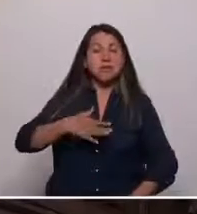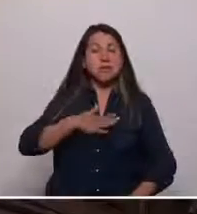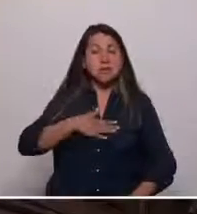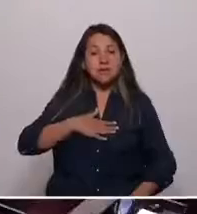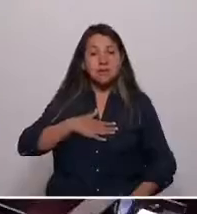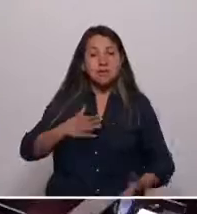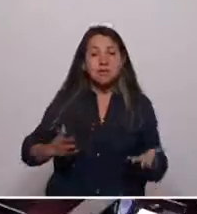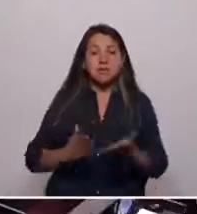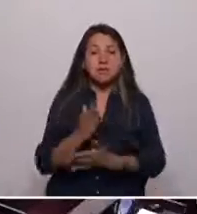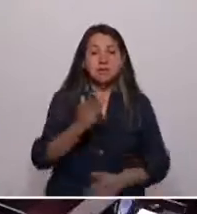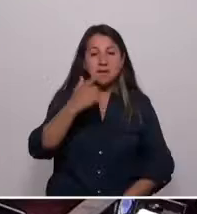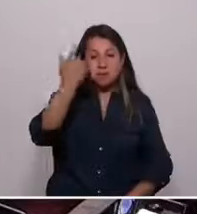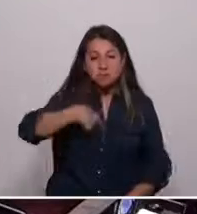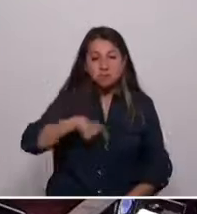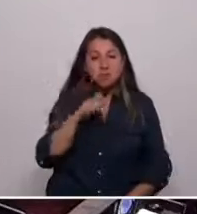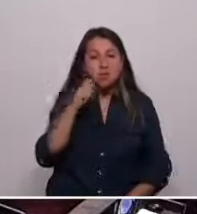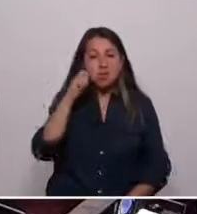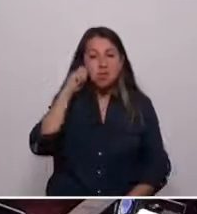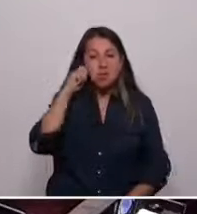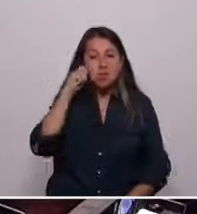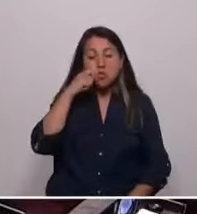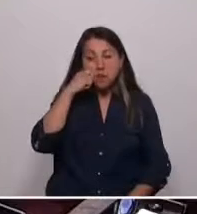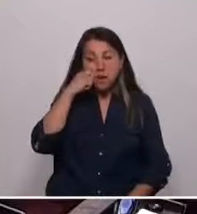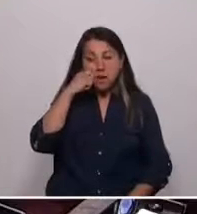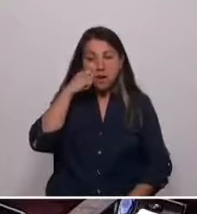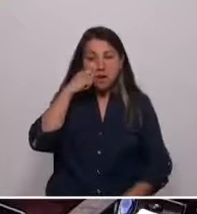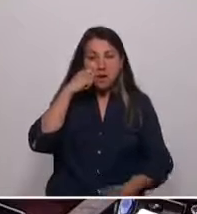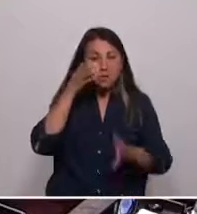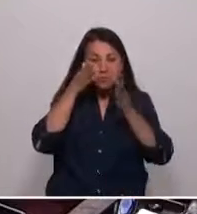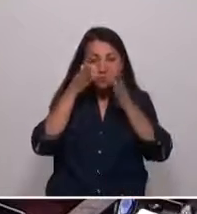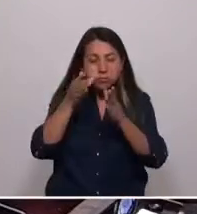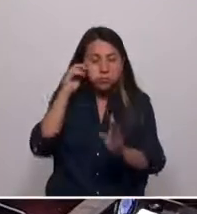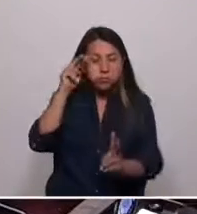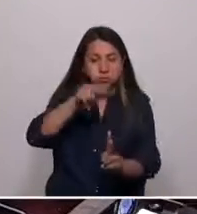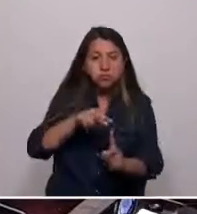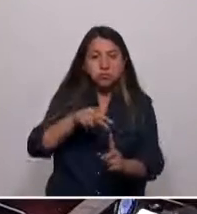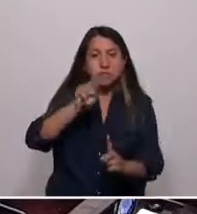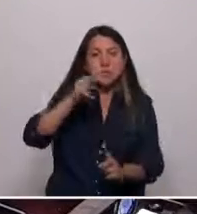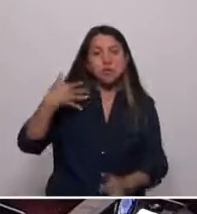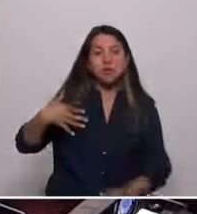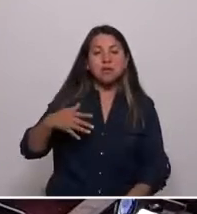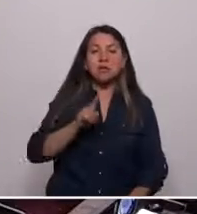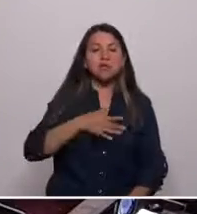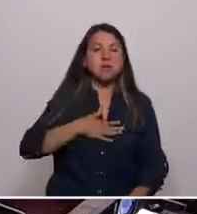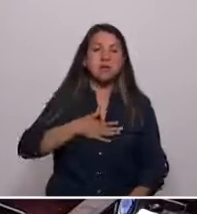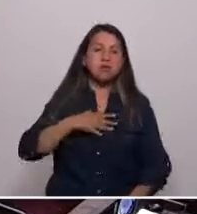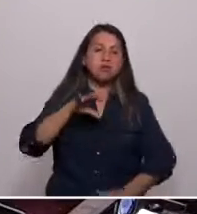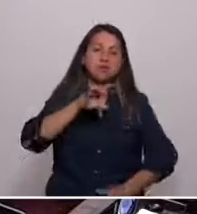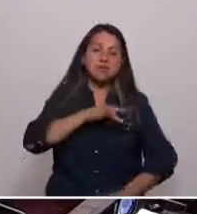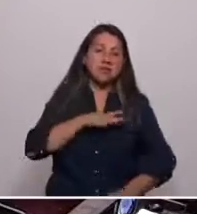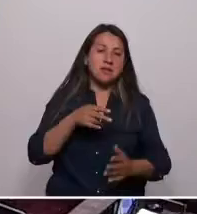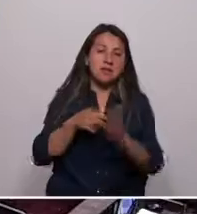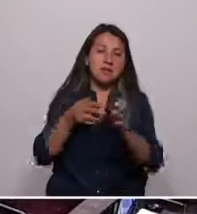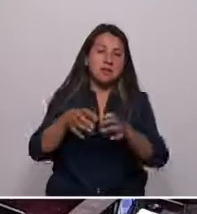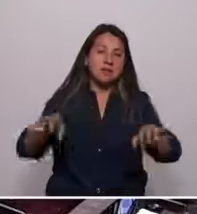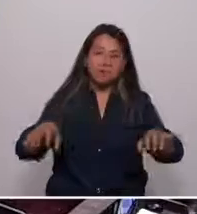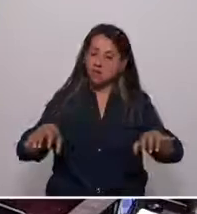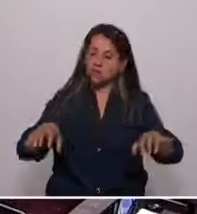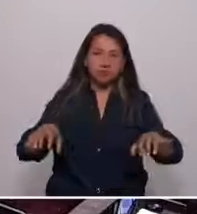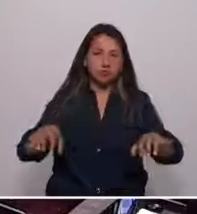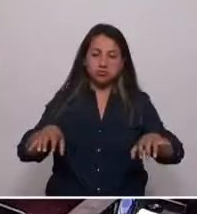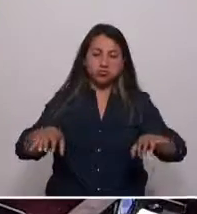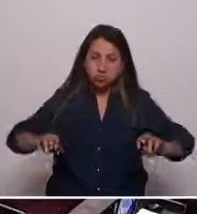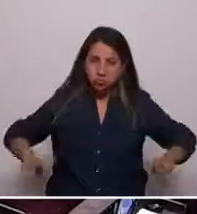poner a la persona humana en el centro de nuestro quehacer, que no queremos un Chile dividido, que debemos construir